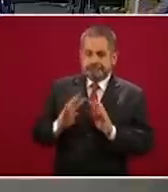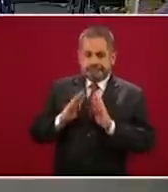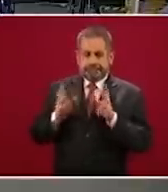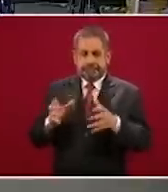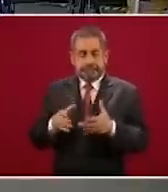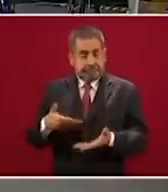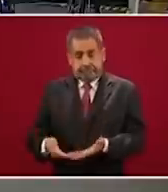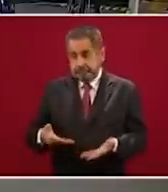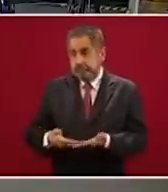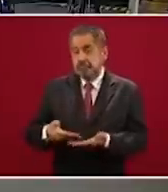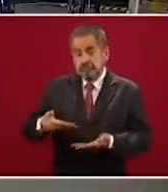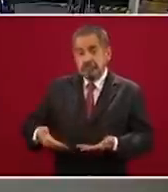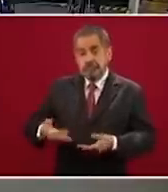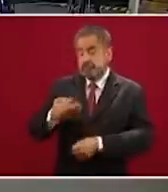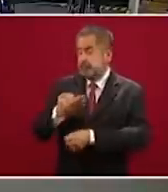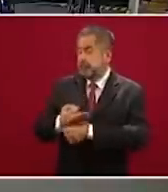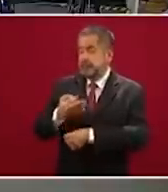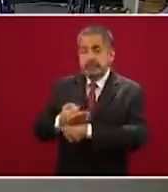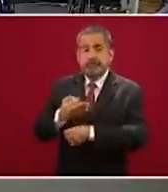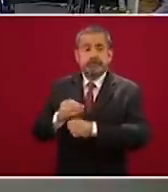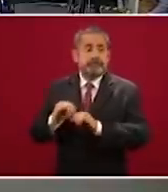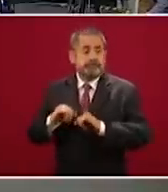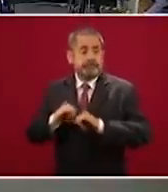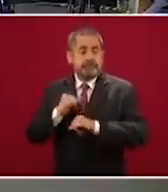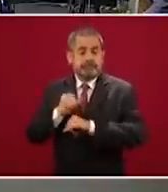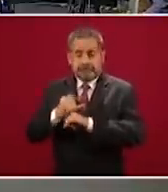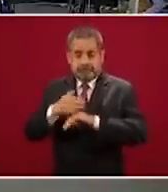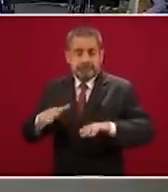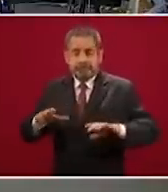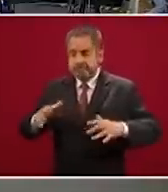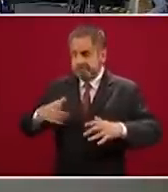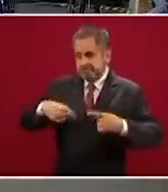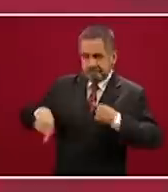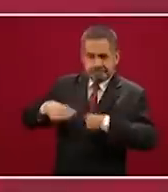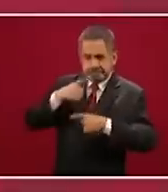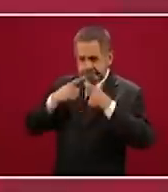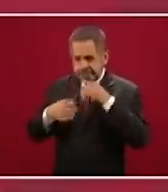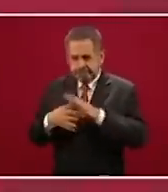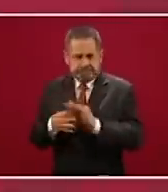Hoy estuvieron exponiendo y